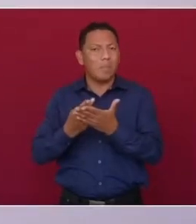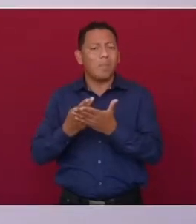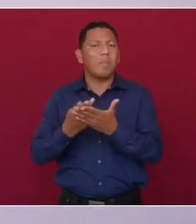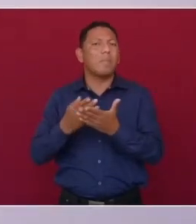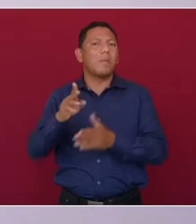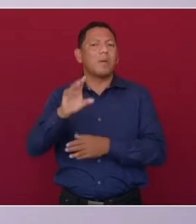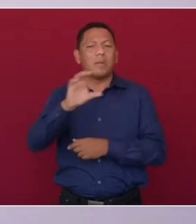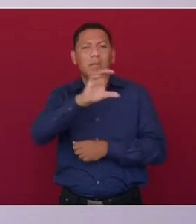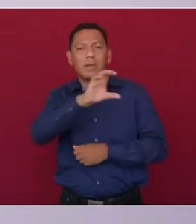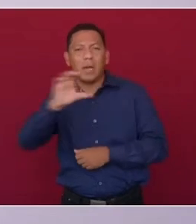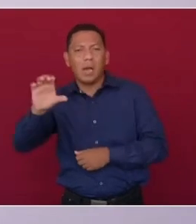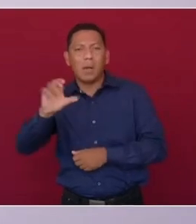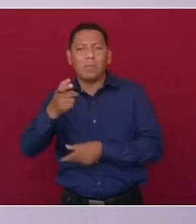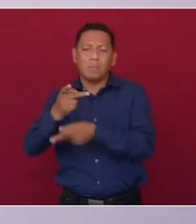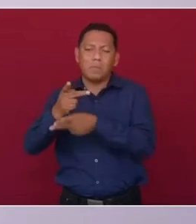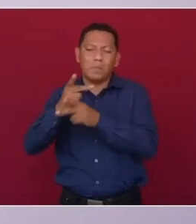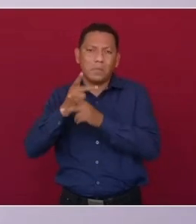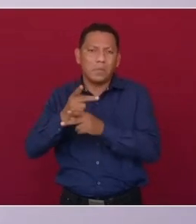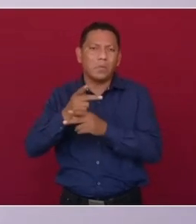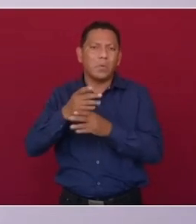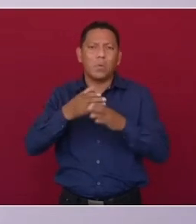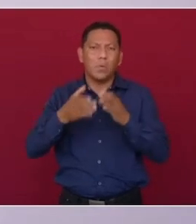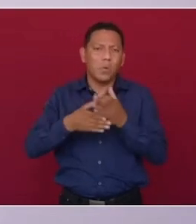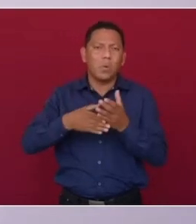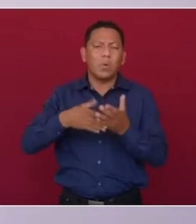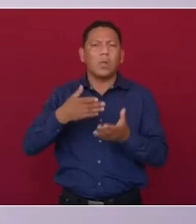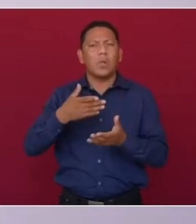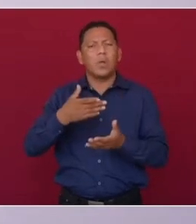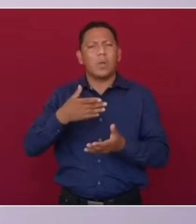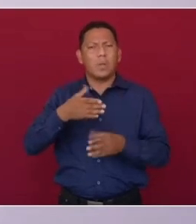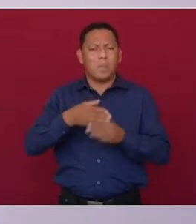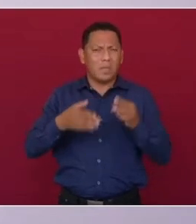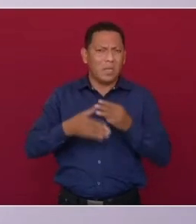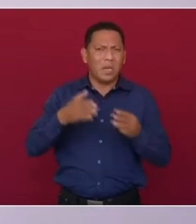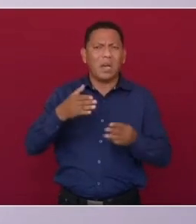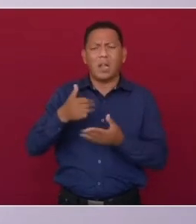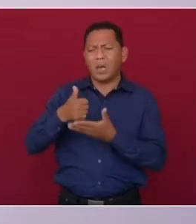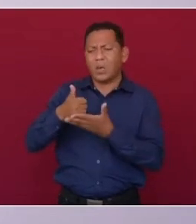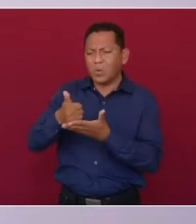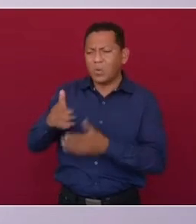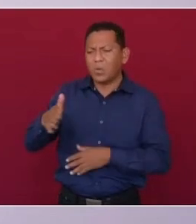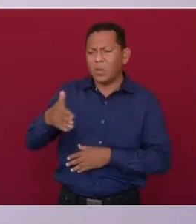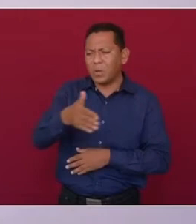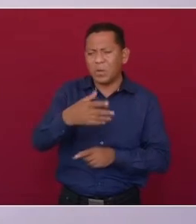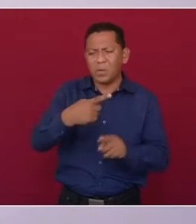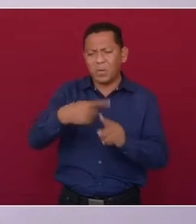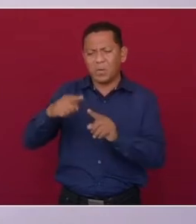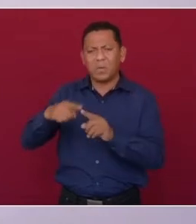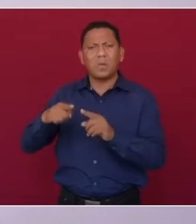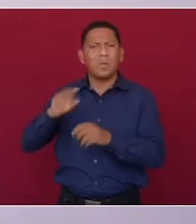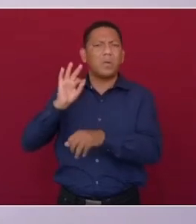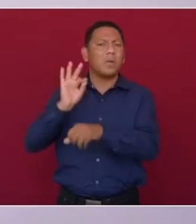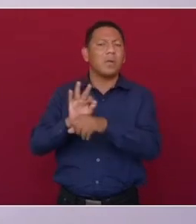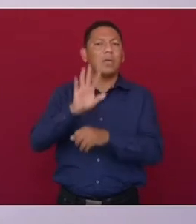Bienestar, Precios de Garantía, Fertilizantes y Ayuda a Pescadores benefician a